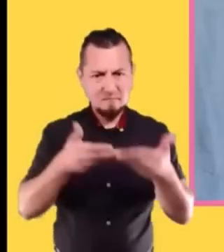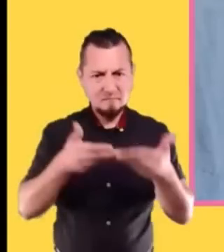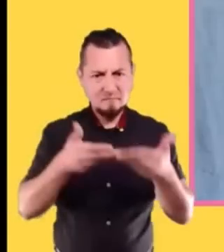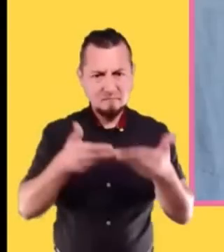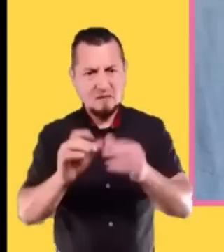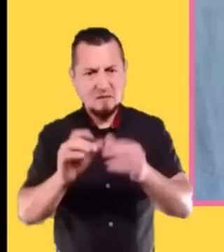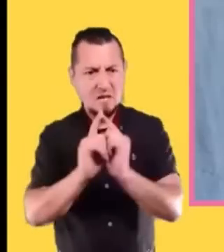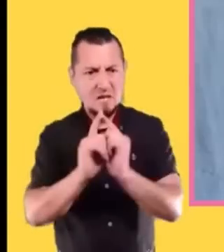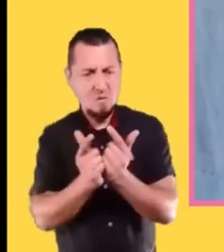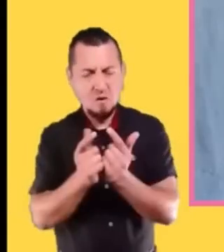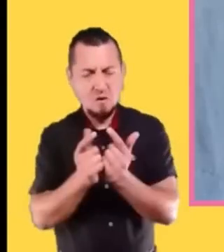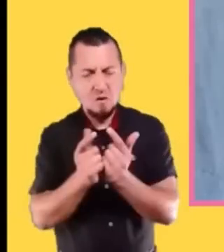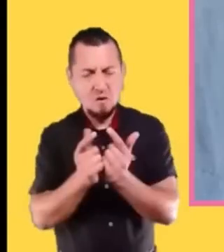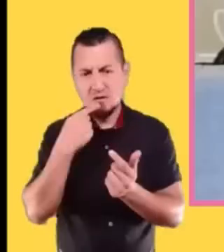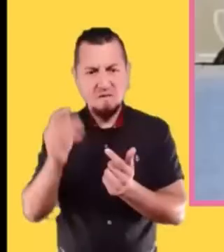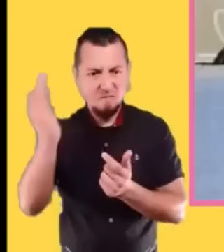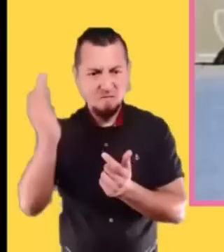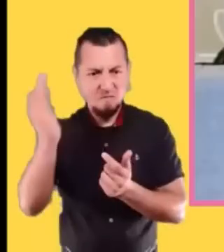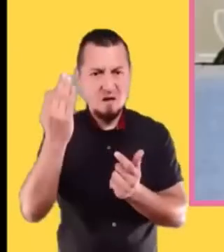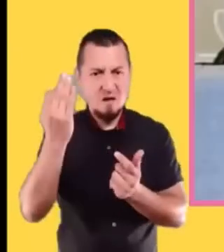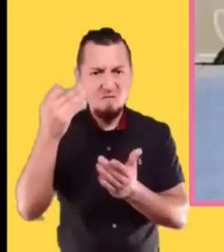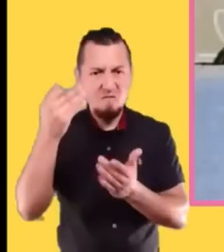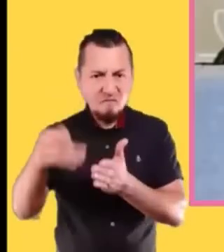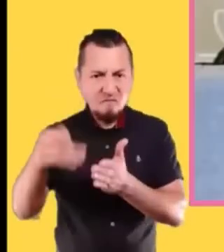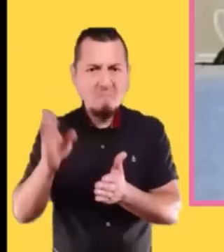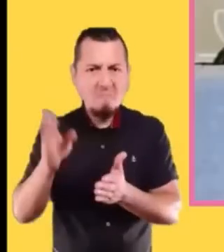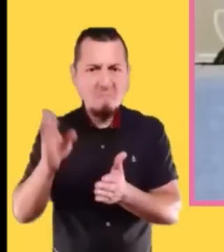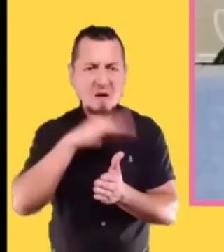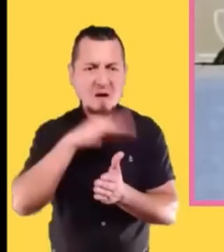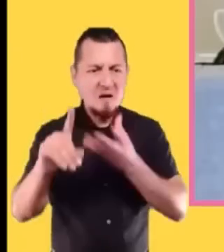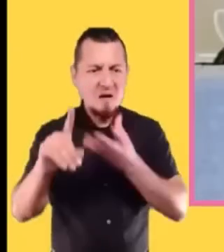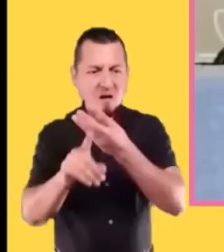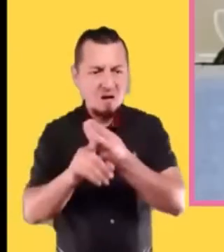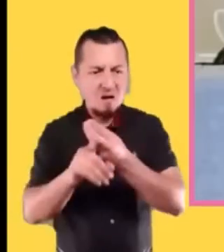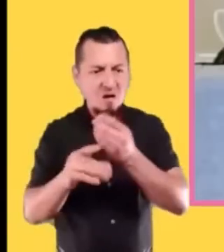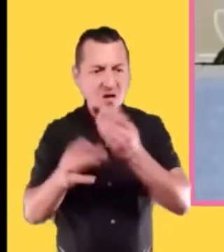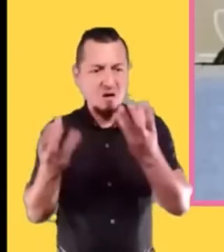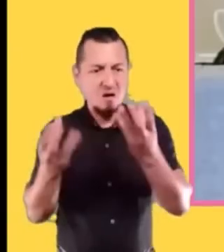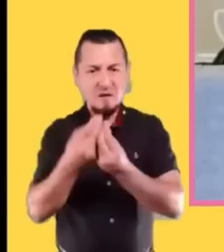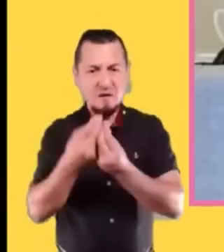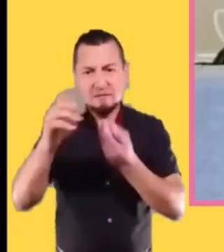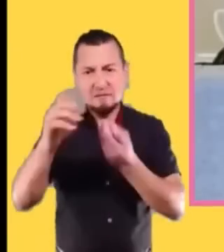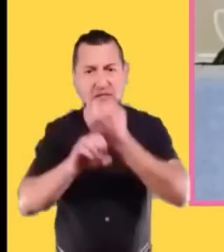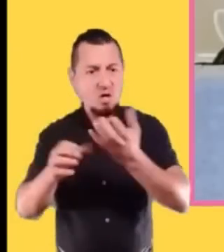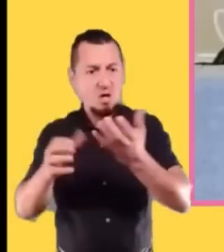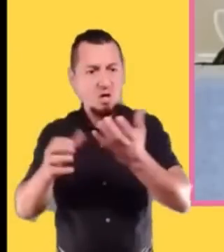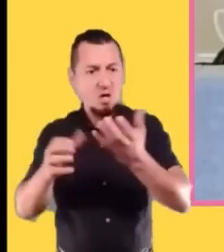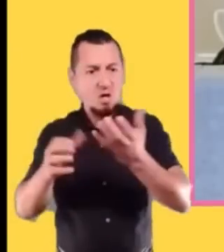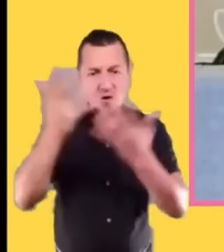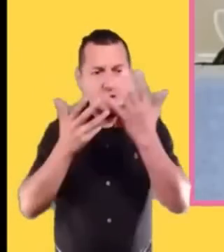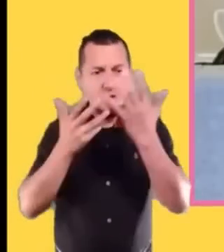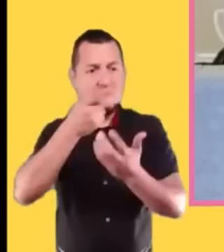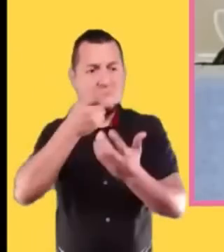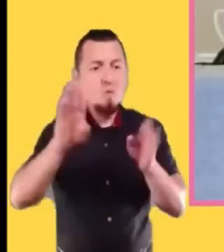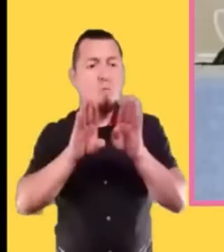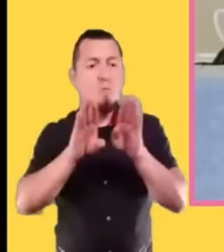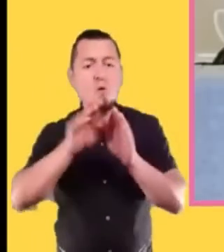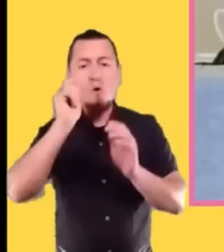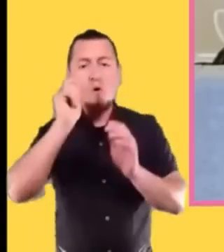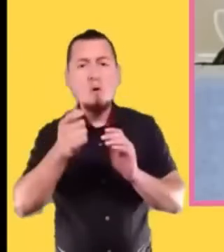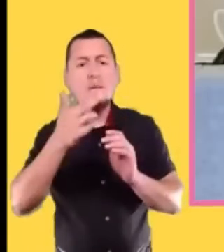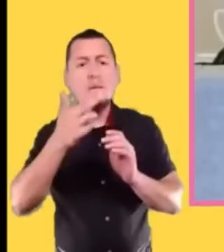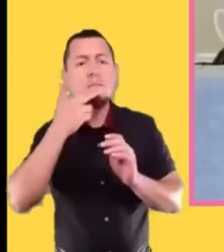sistema federal tiene carencias que se tienen que ser reemplazadas por el sistema estatal y demás? Entonces, como para no dejarlo mucho a la especulación. Es que